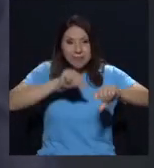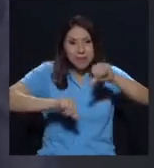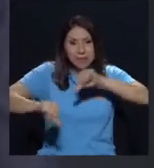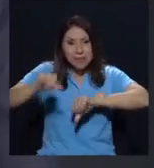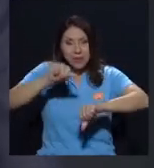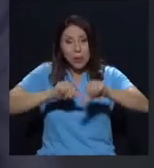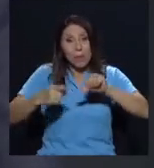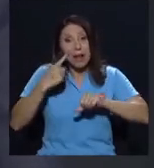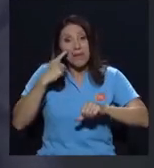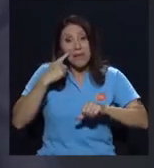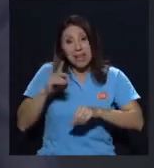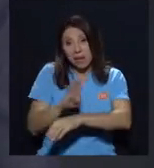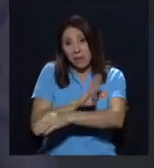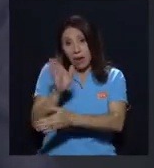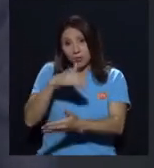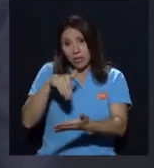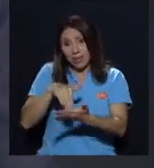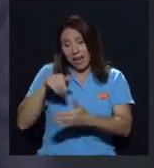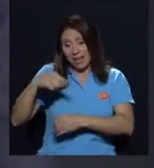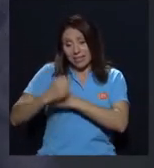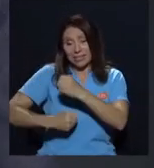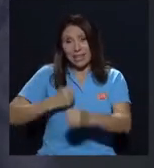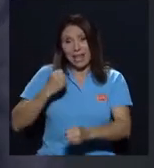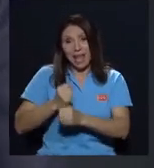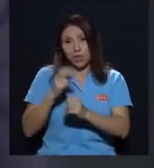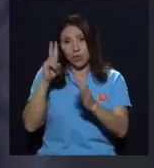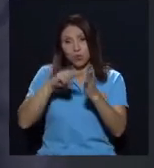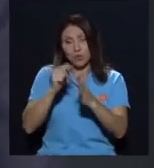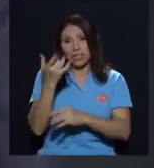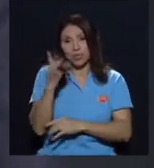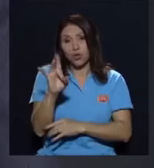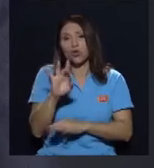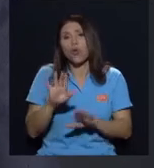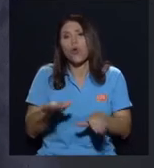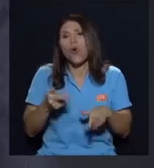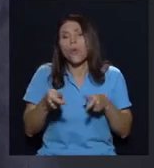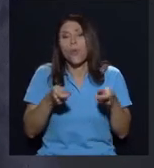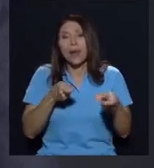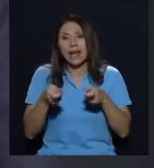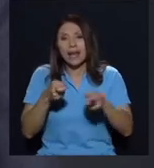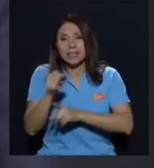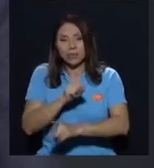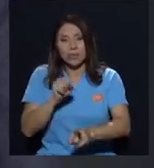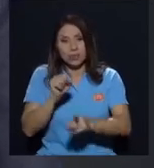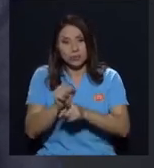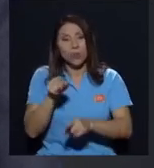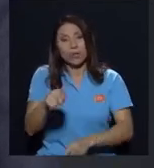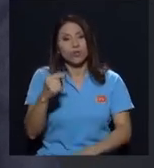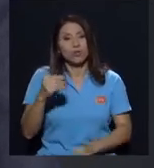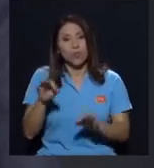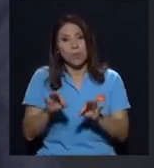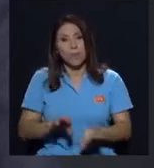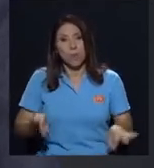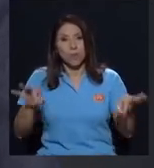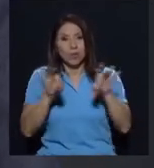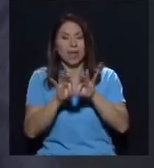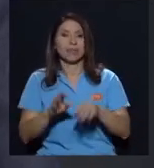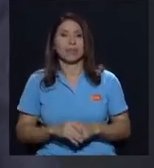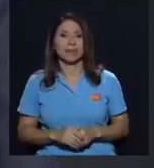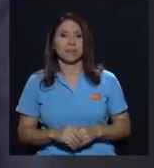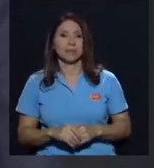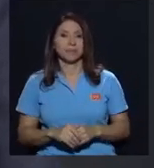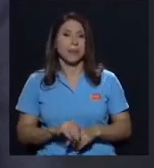del 18 a a manejar a este esta situación es me parece que es muy importante en el tanto que la meta de inflación acción